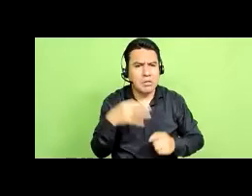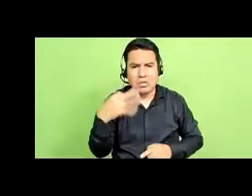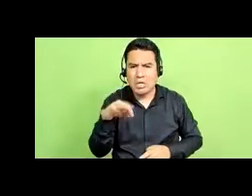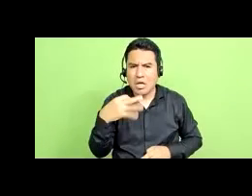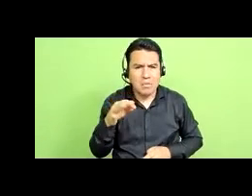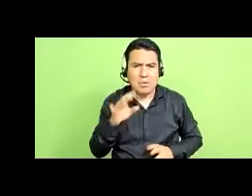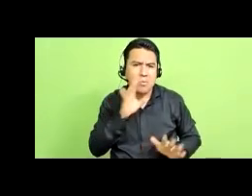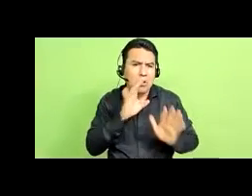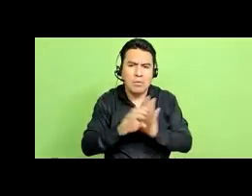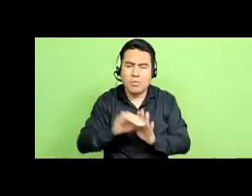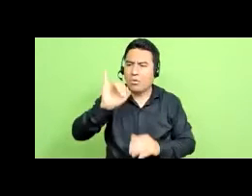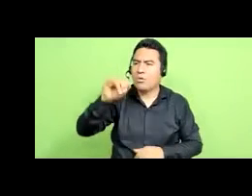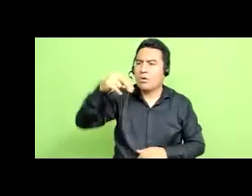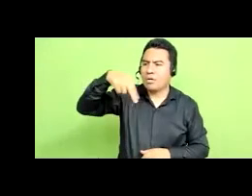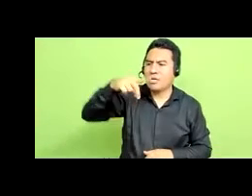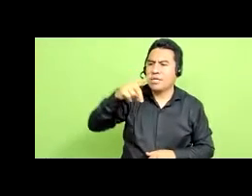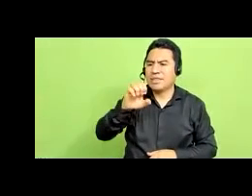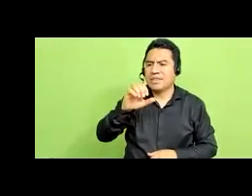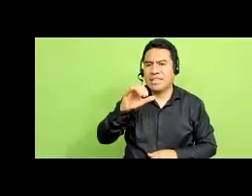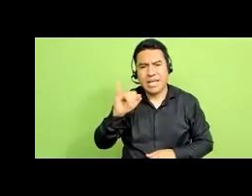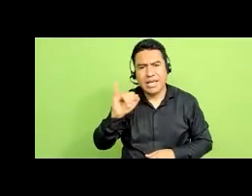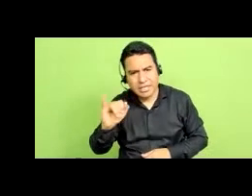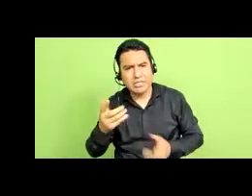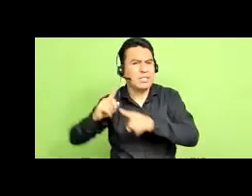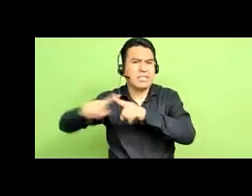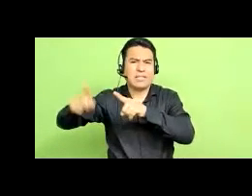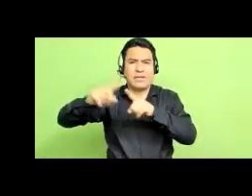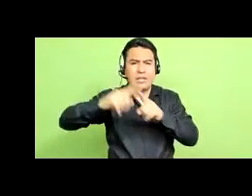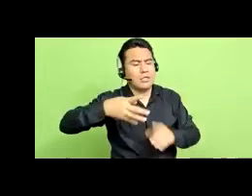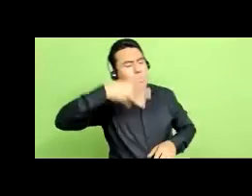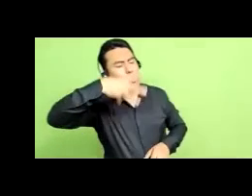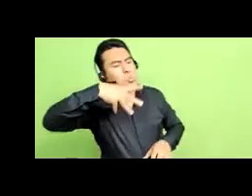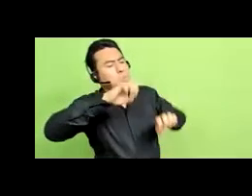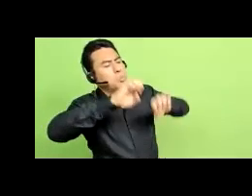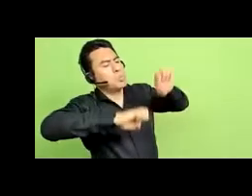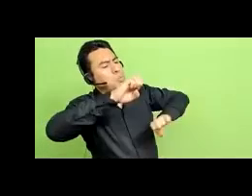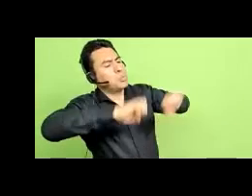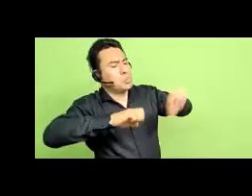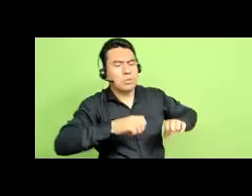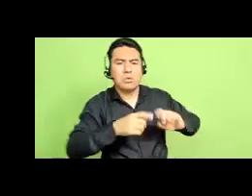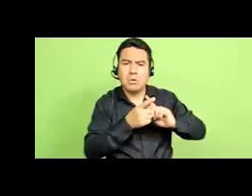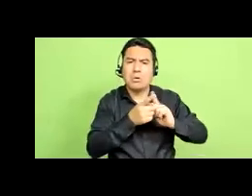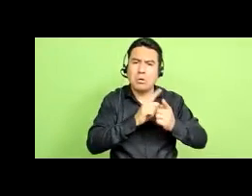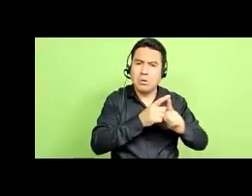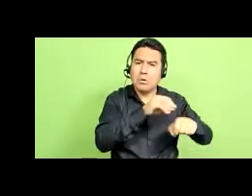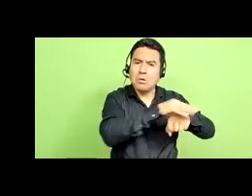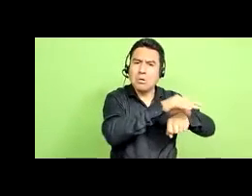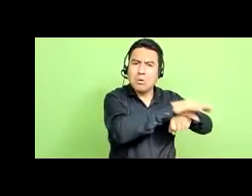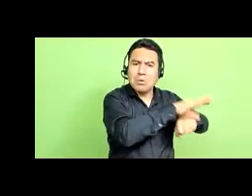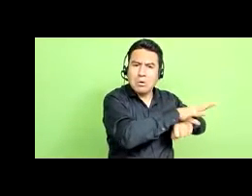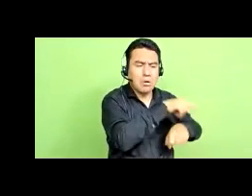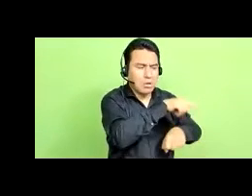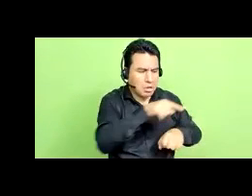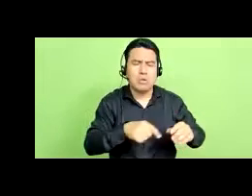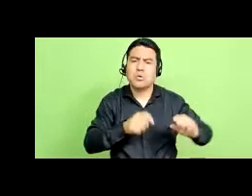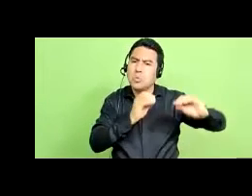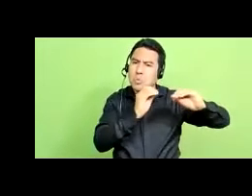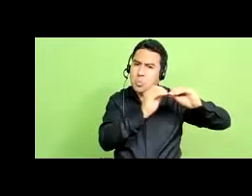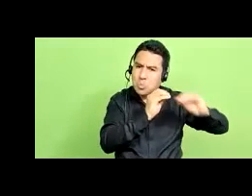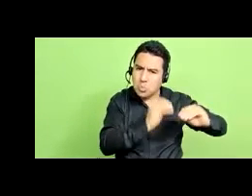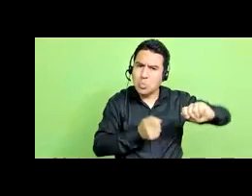20 si todos los trámites ya sean administrativos o de reconstrucción que yo realice necesariamente tienen que